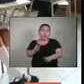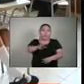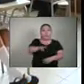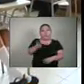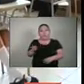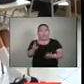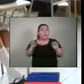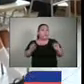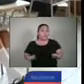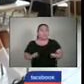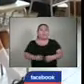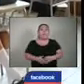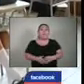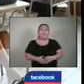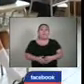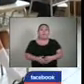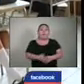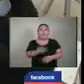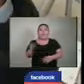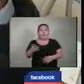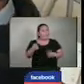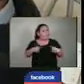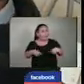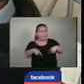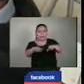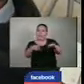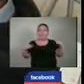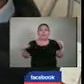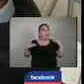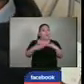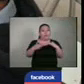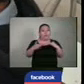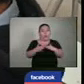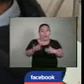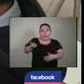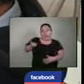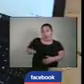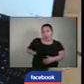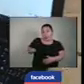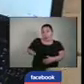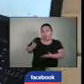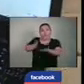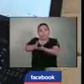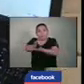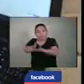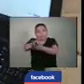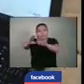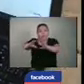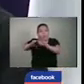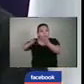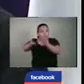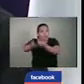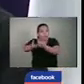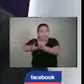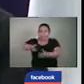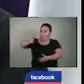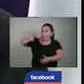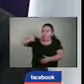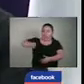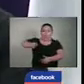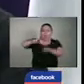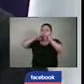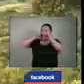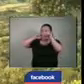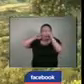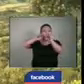semipresencial, ¿verdad? Esto todavía lo mantenemos. Los estudiantes que lleguen a las aulas ya no es obligatorio que